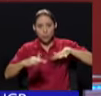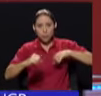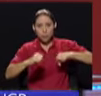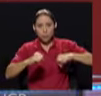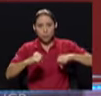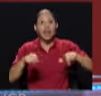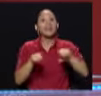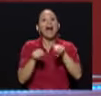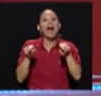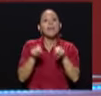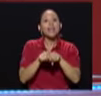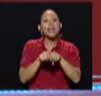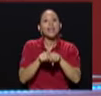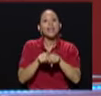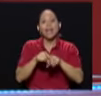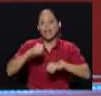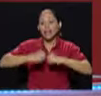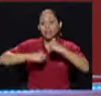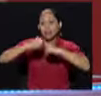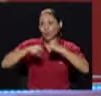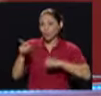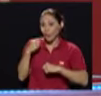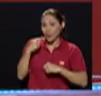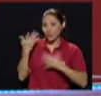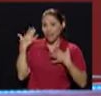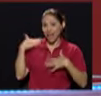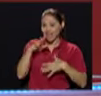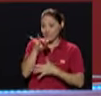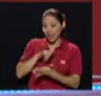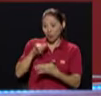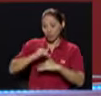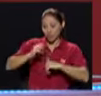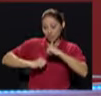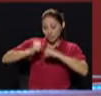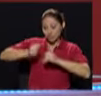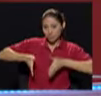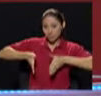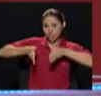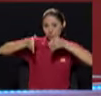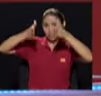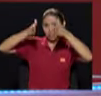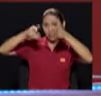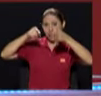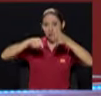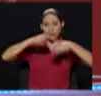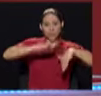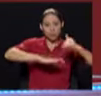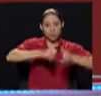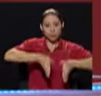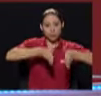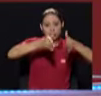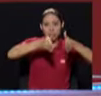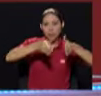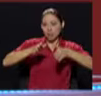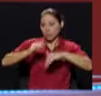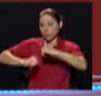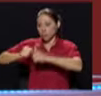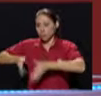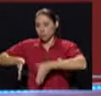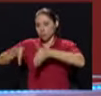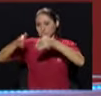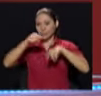también estructuras. Como usted bien lo dijo, San José está creciendo verticalmente. Cada estructura va a tener un comportamiento completamente distinto a la que tiene